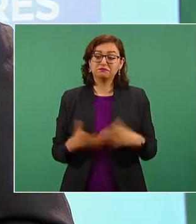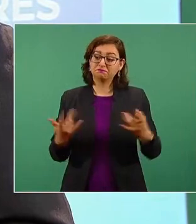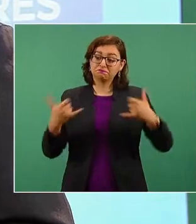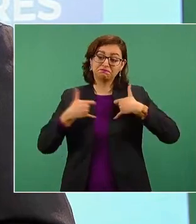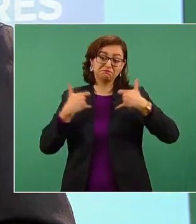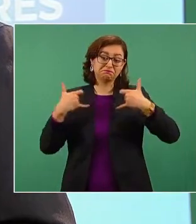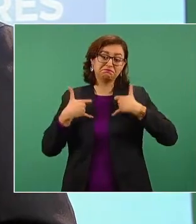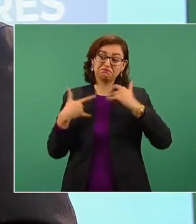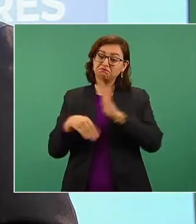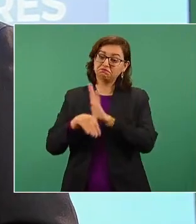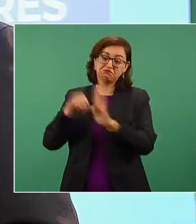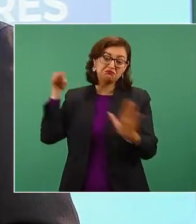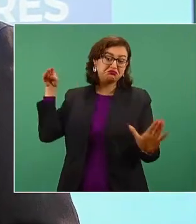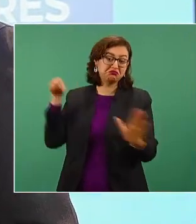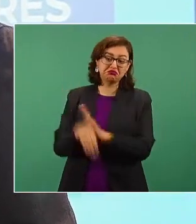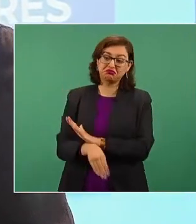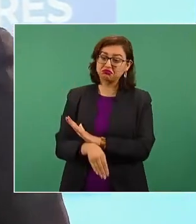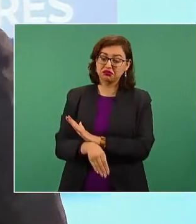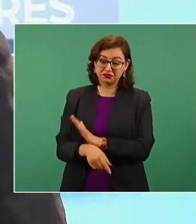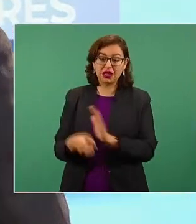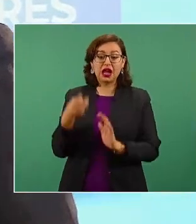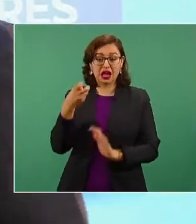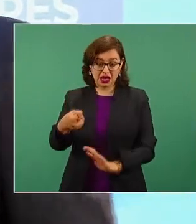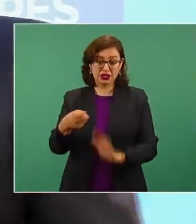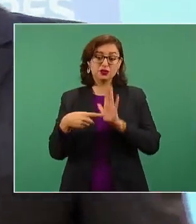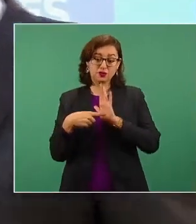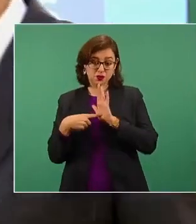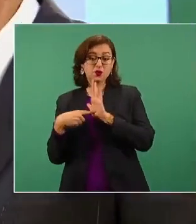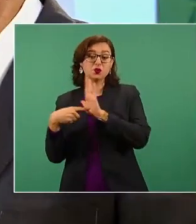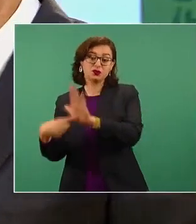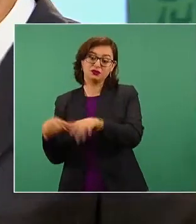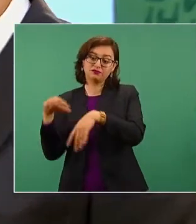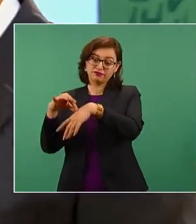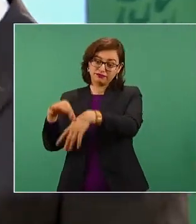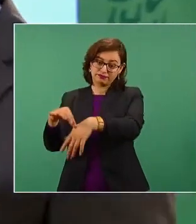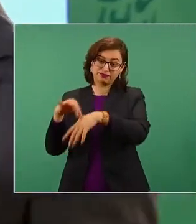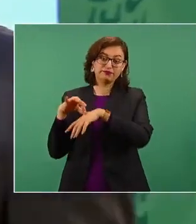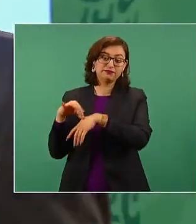la juventud. Entonces vamos a